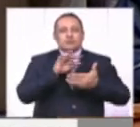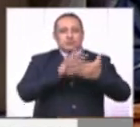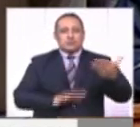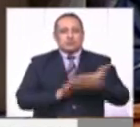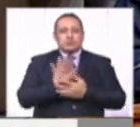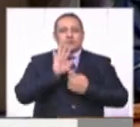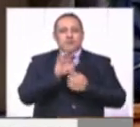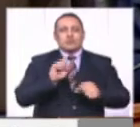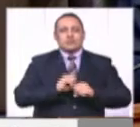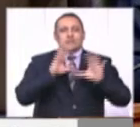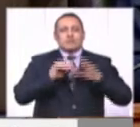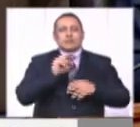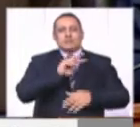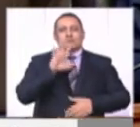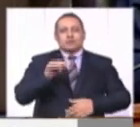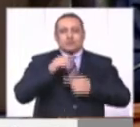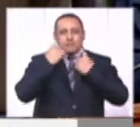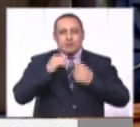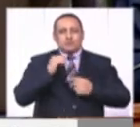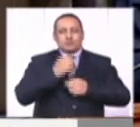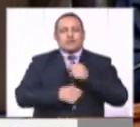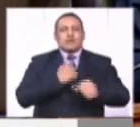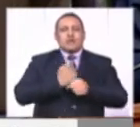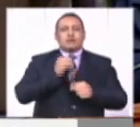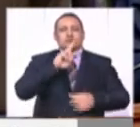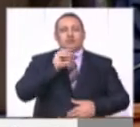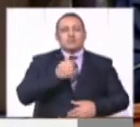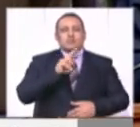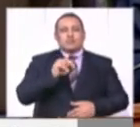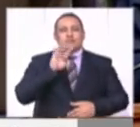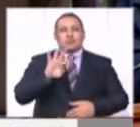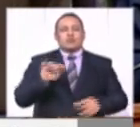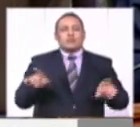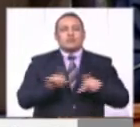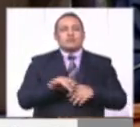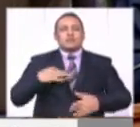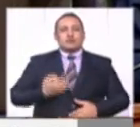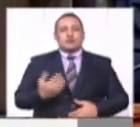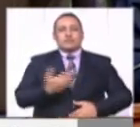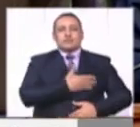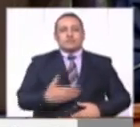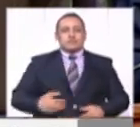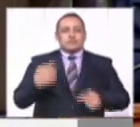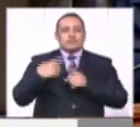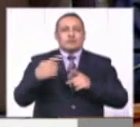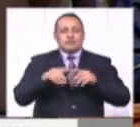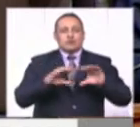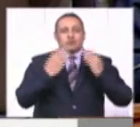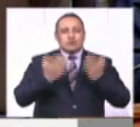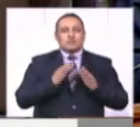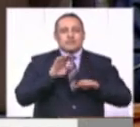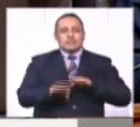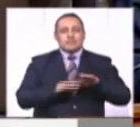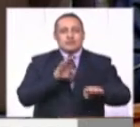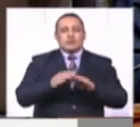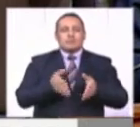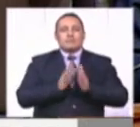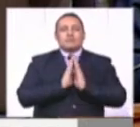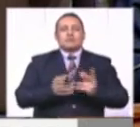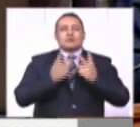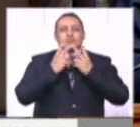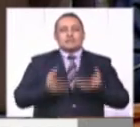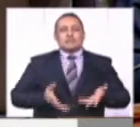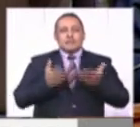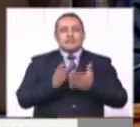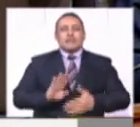que presentó el día 25 de marzo del 2024 señor presidente señores colegas congresistas En esta etapa Solicito se le